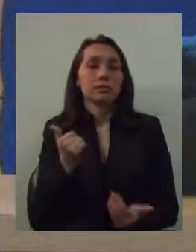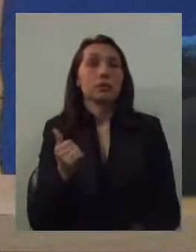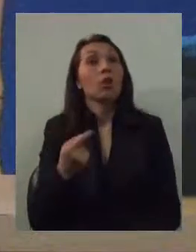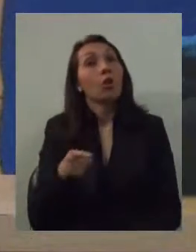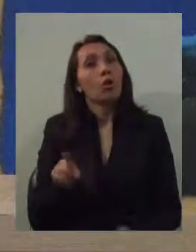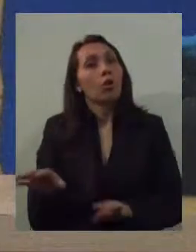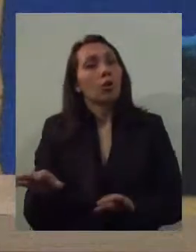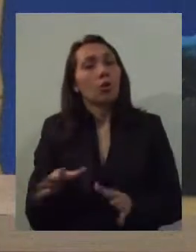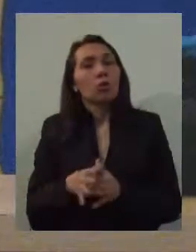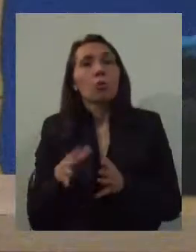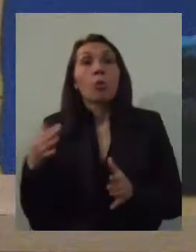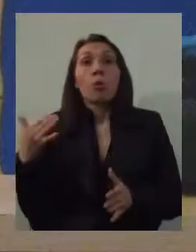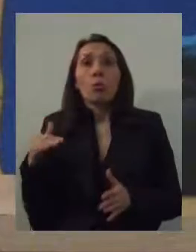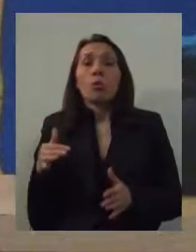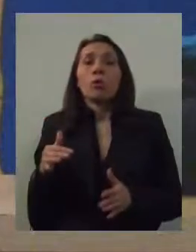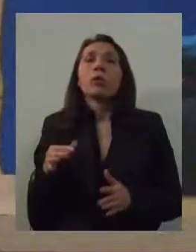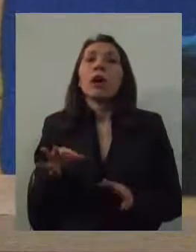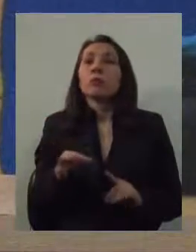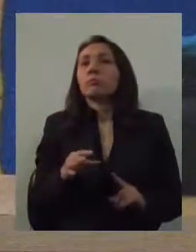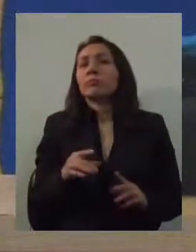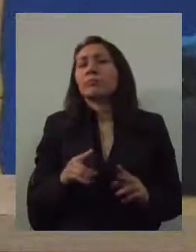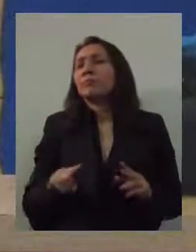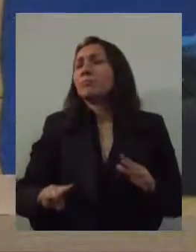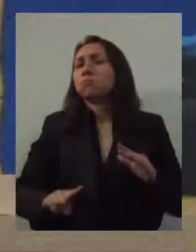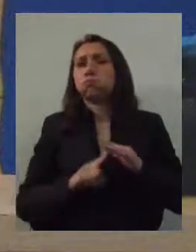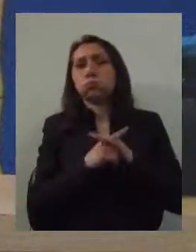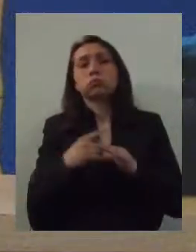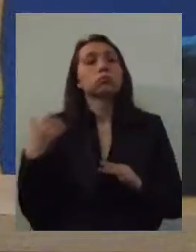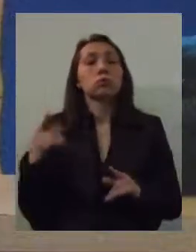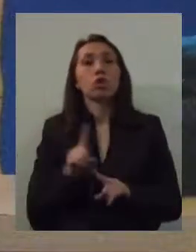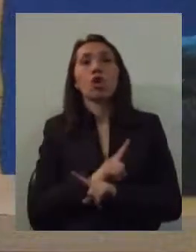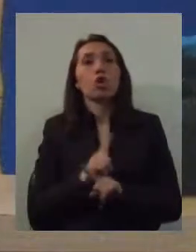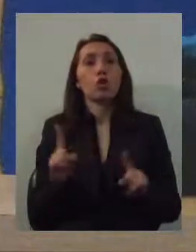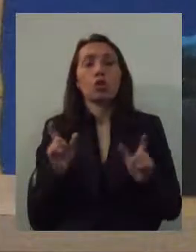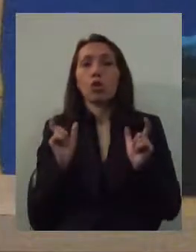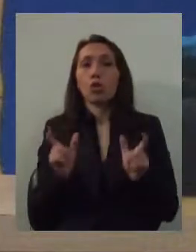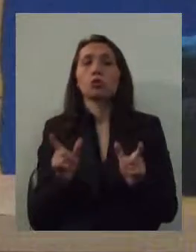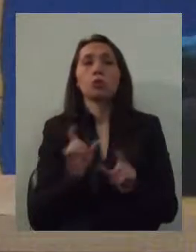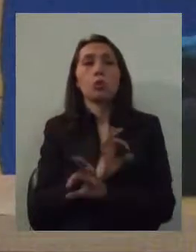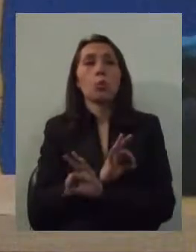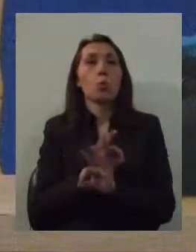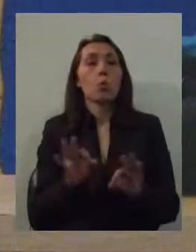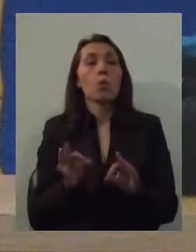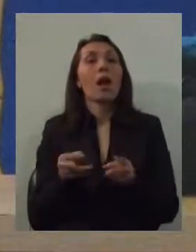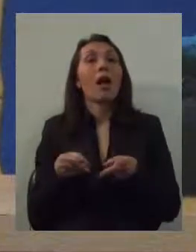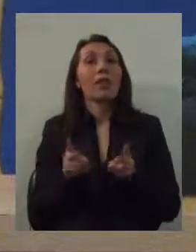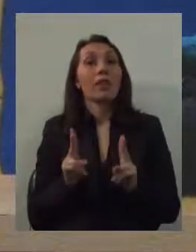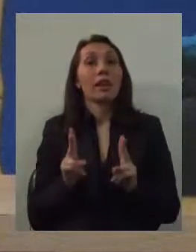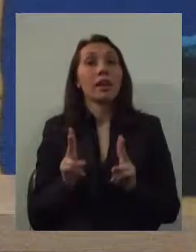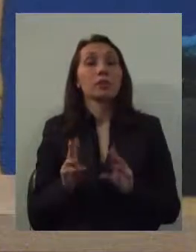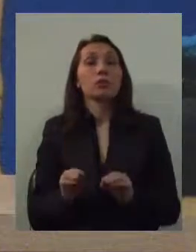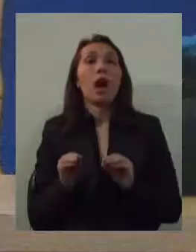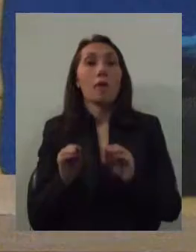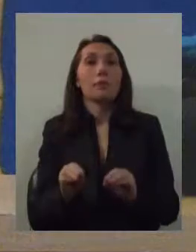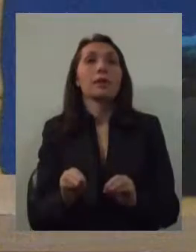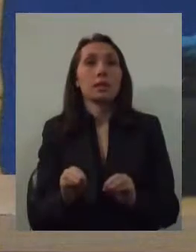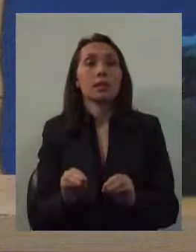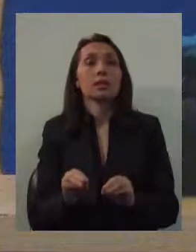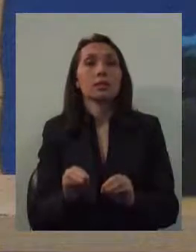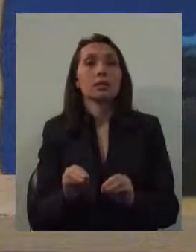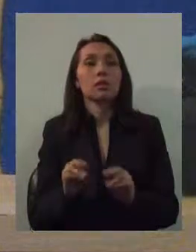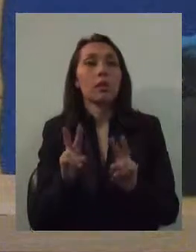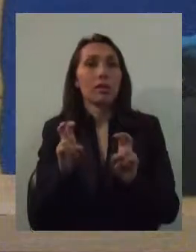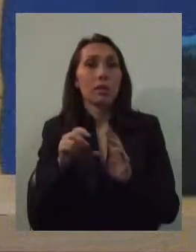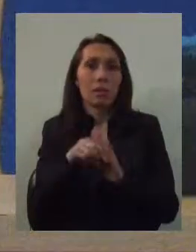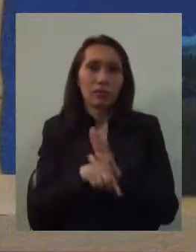otra cosa muy importante, que es un principio fundamental, no se controla nunca el derecho aplicable al fondo del